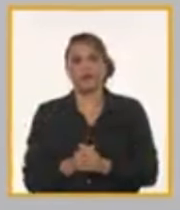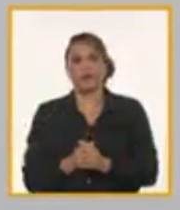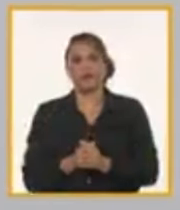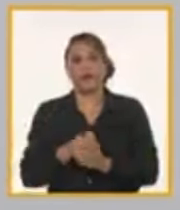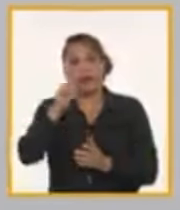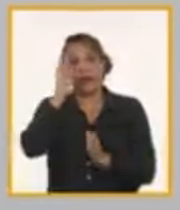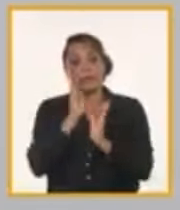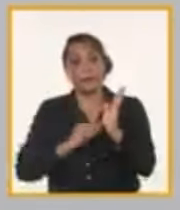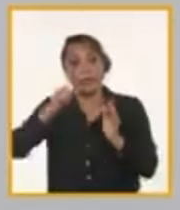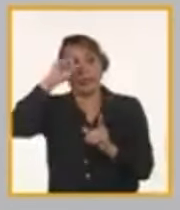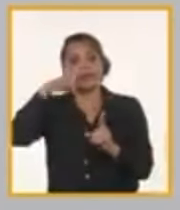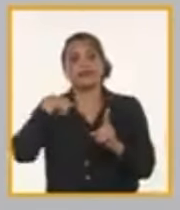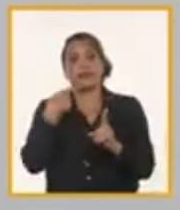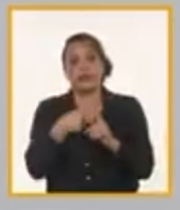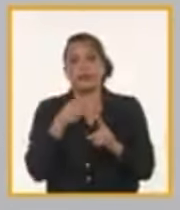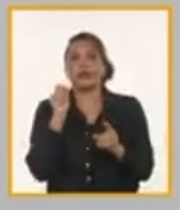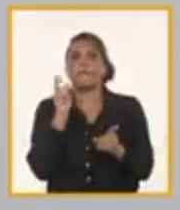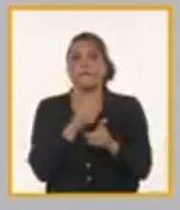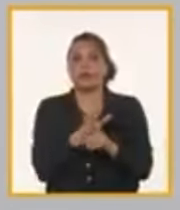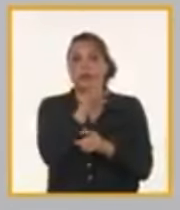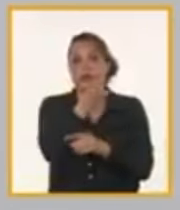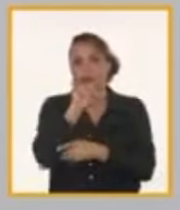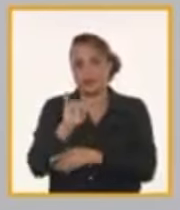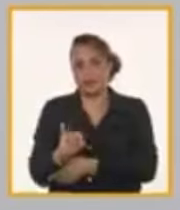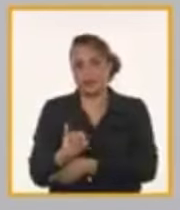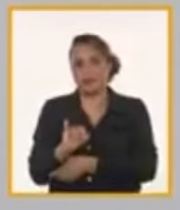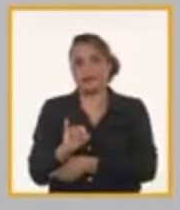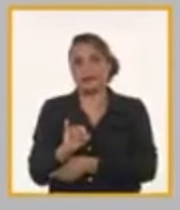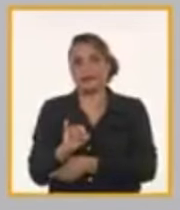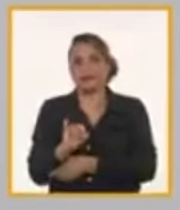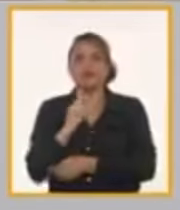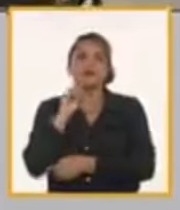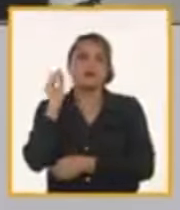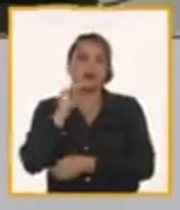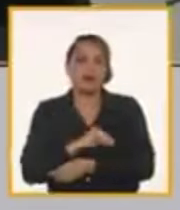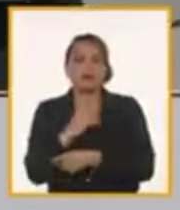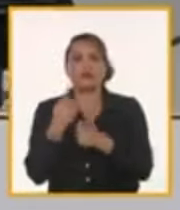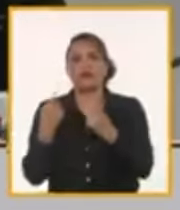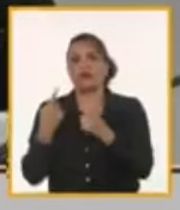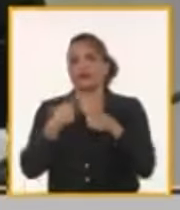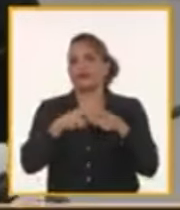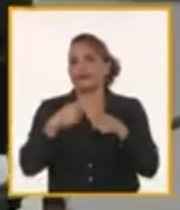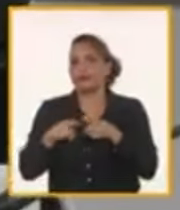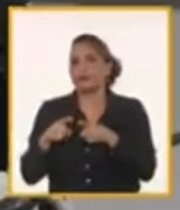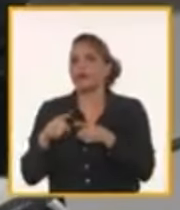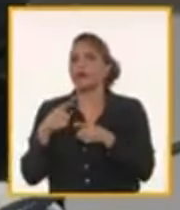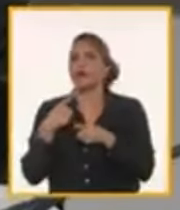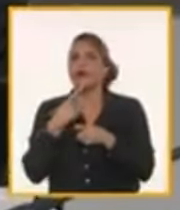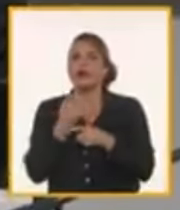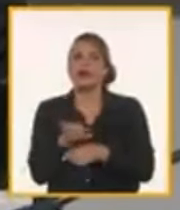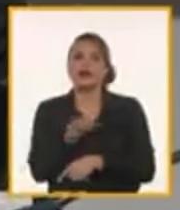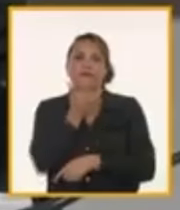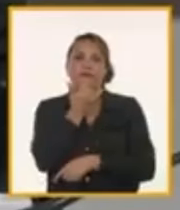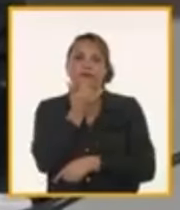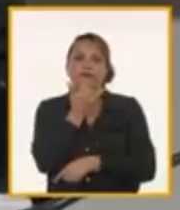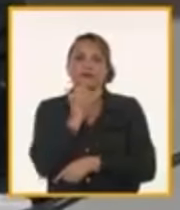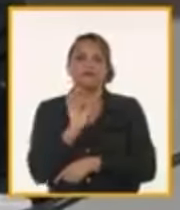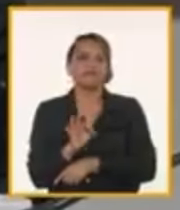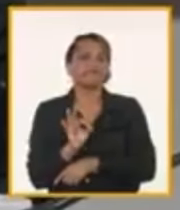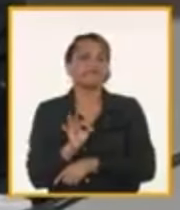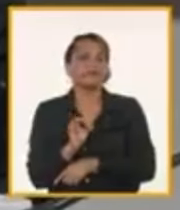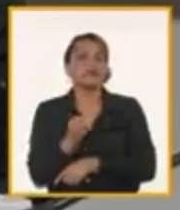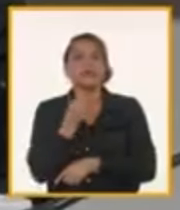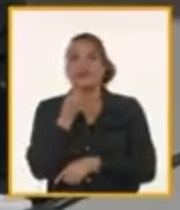cual hemos trabajado muchísimo no exento de las dificultades materiales que sabemos que nos afectan pero sin duda Va